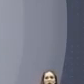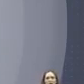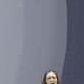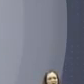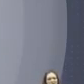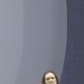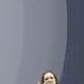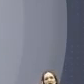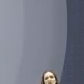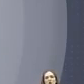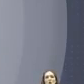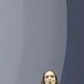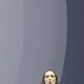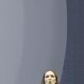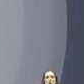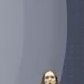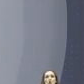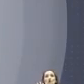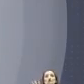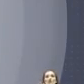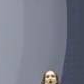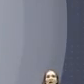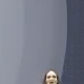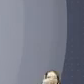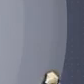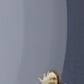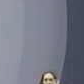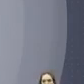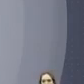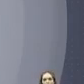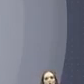campaña Adán Izquierdo de las disidencias de las FARC.